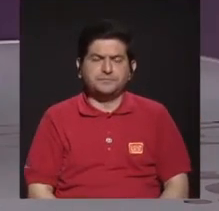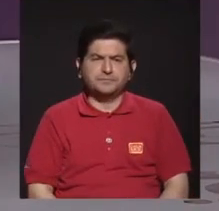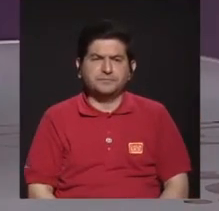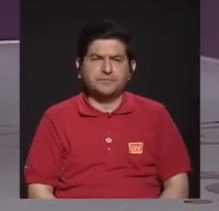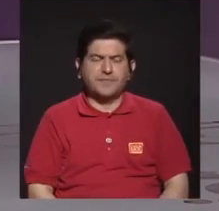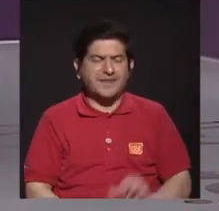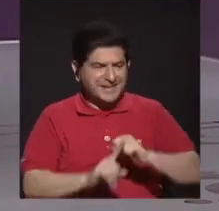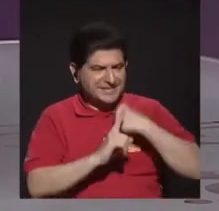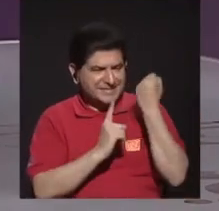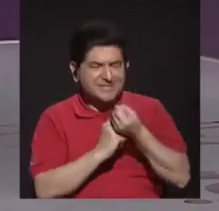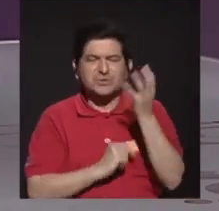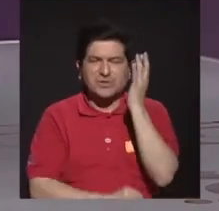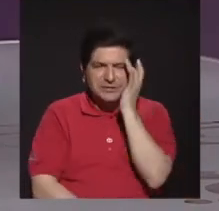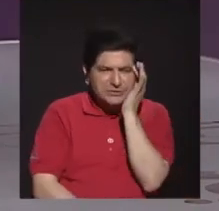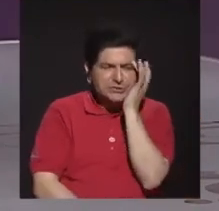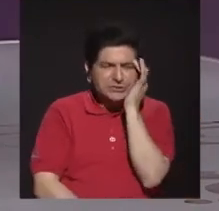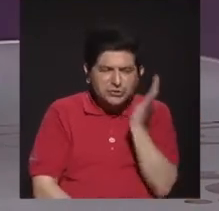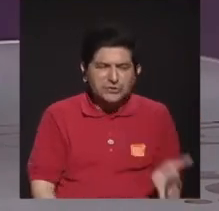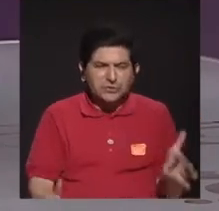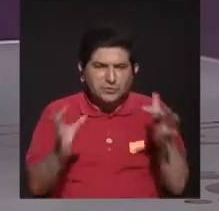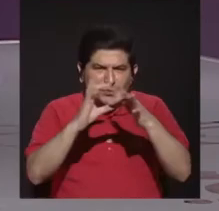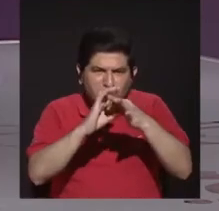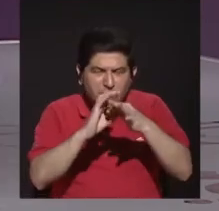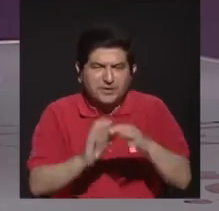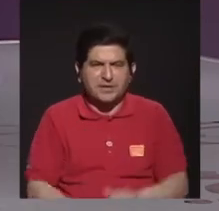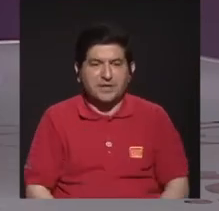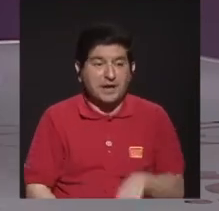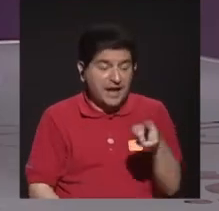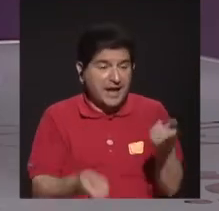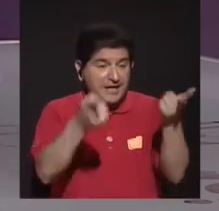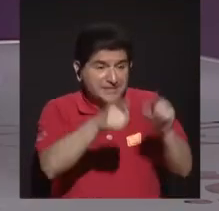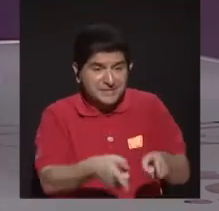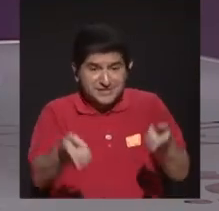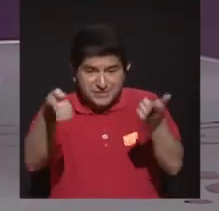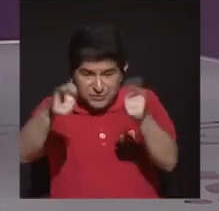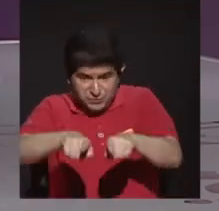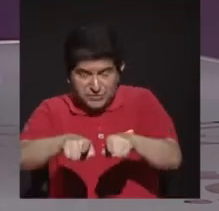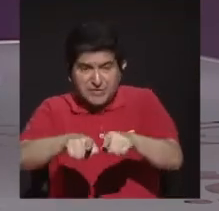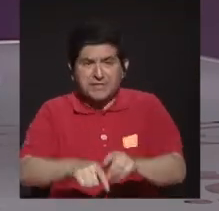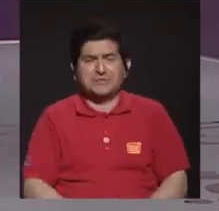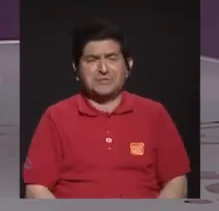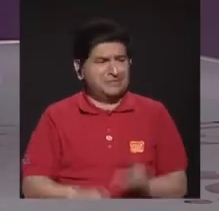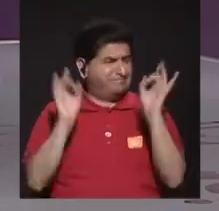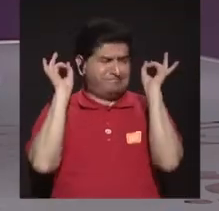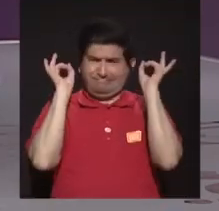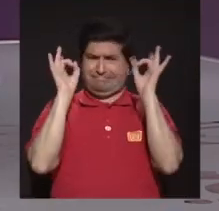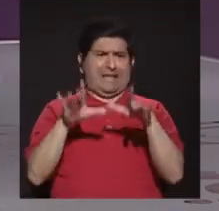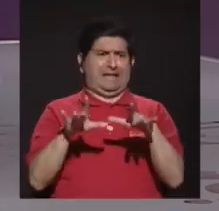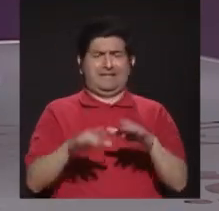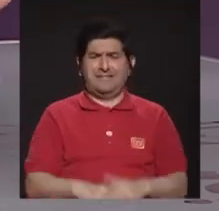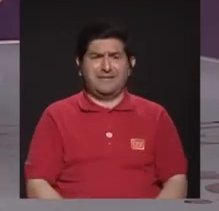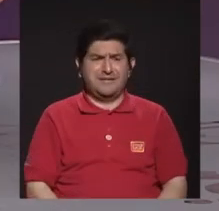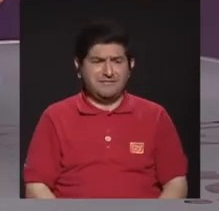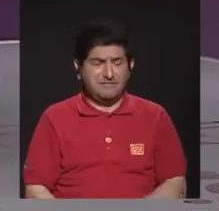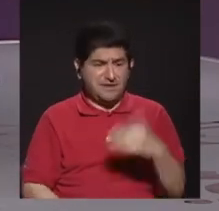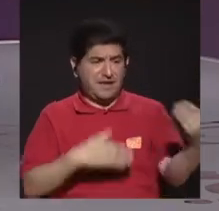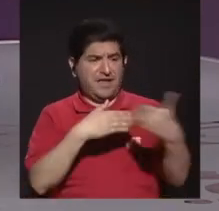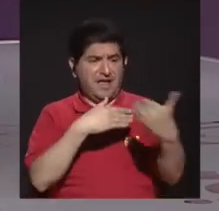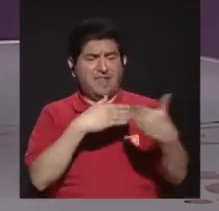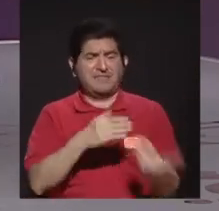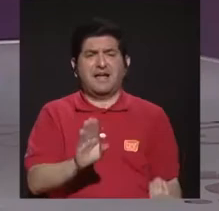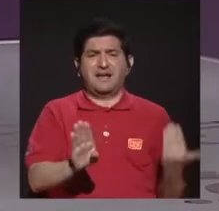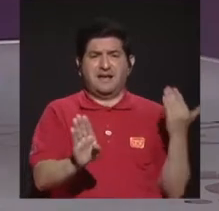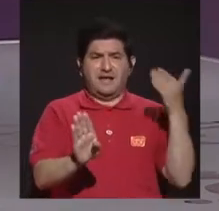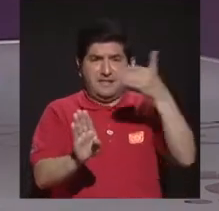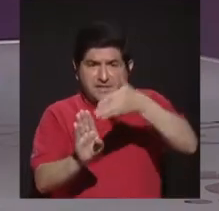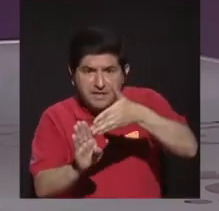Hay una cuestión muy preocupante que tiene que ver con cómo estos sucesos brutales, grotescos, en los que se atenta directamente